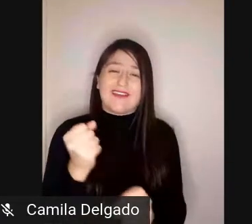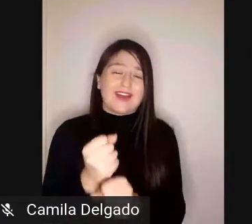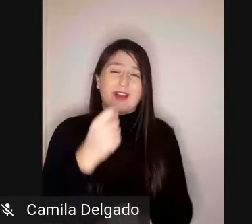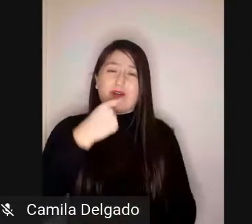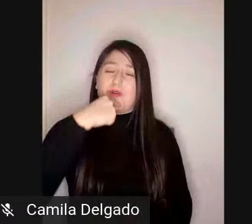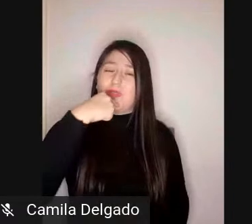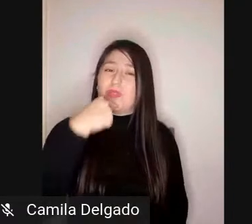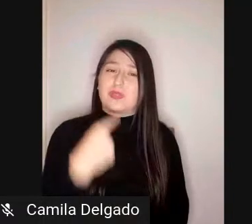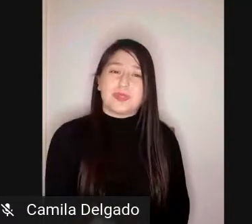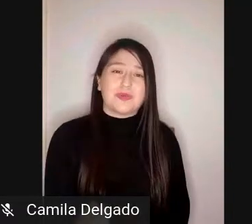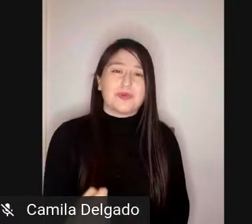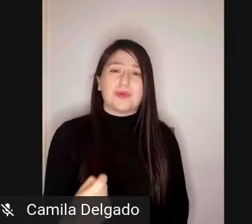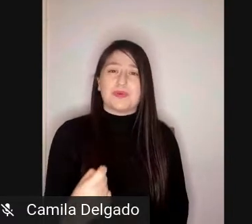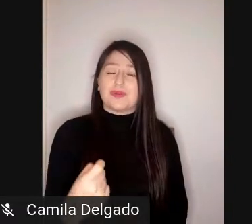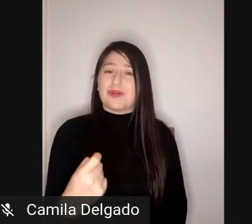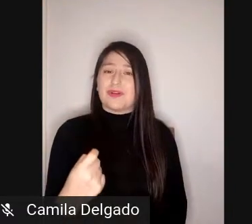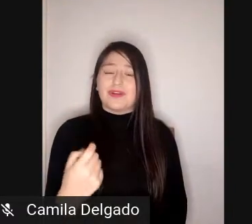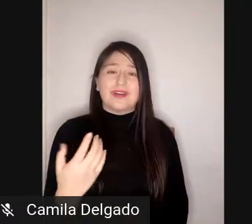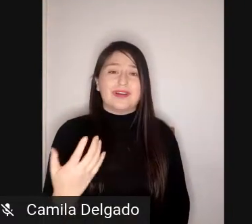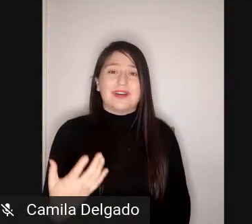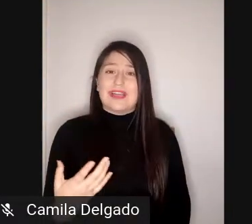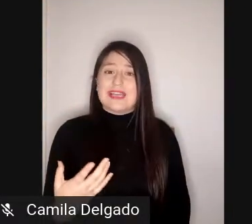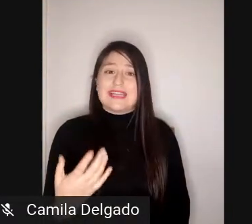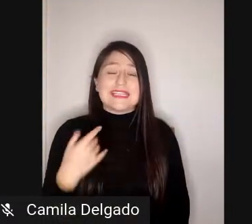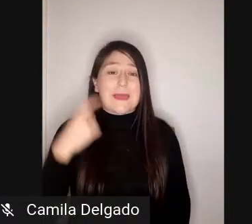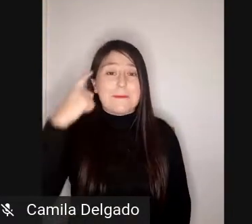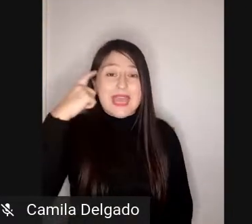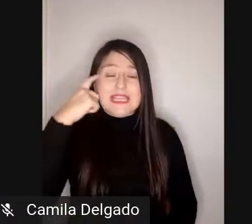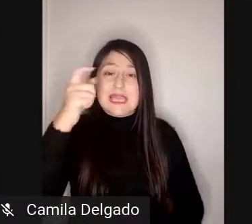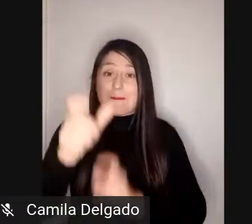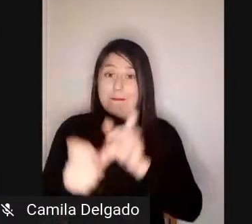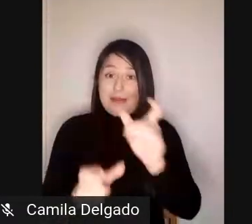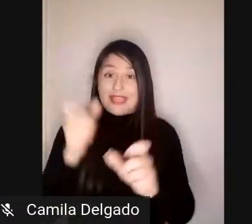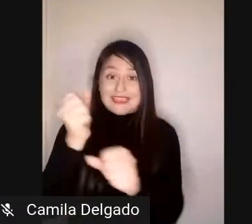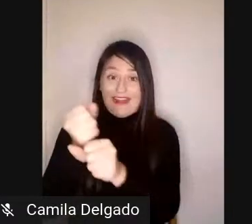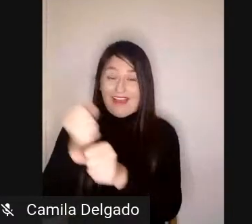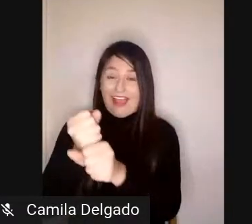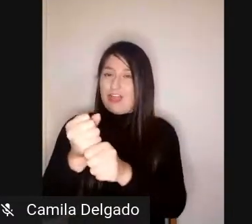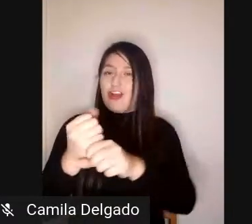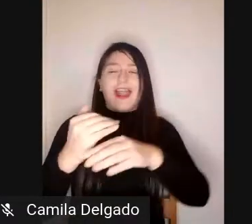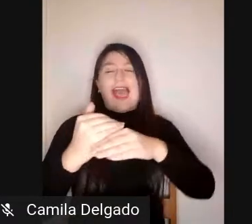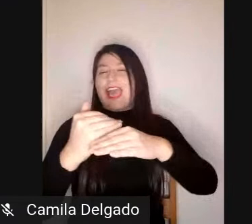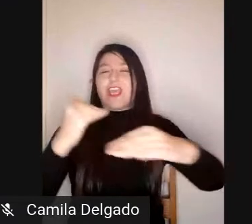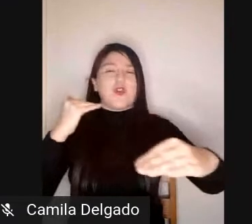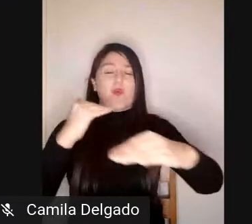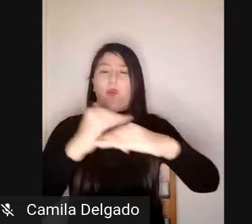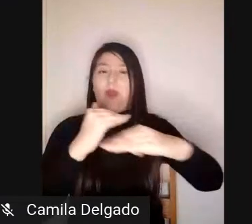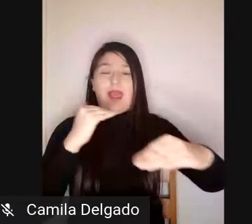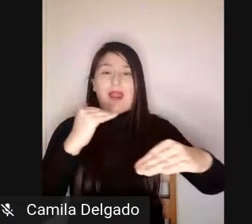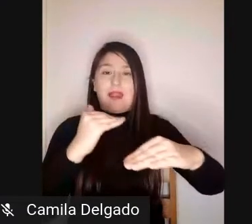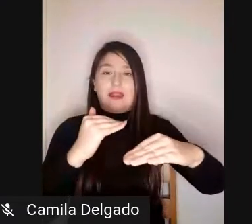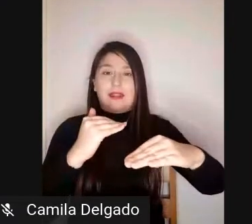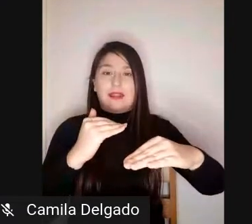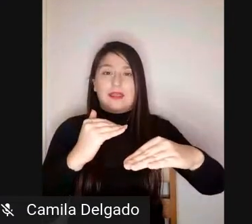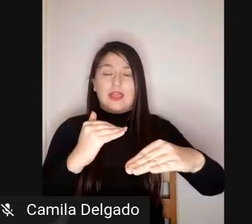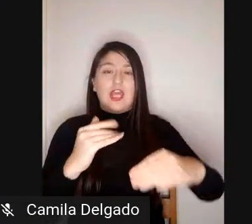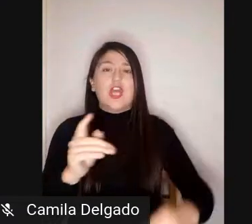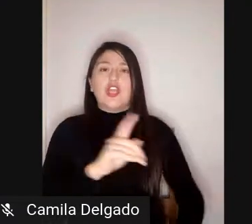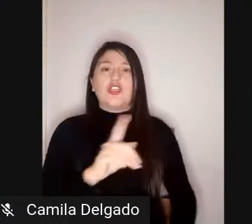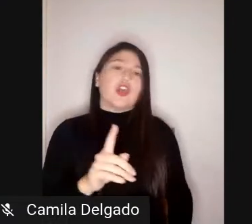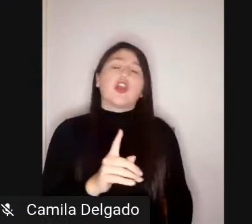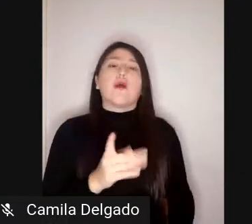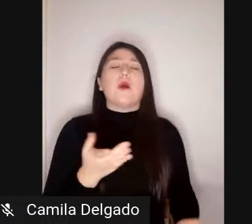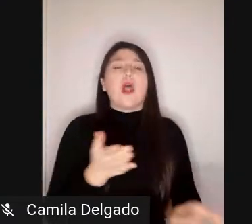pluridisciplinario, donde se considere a los trabajadores como un igual, donde la academia no aparezca como una catedral separada de